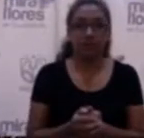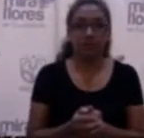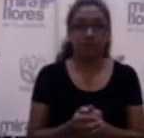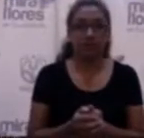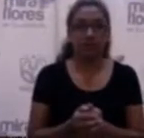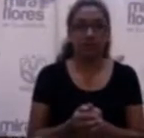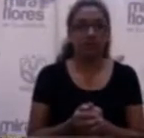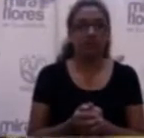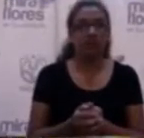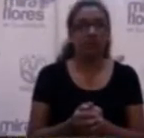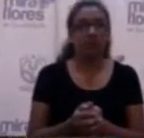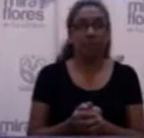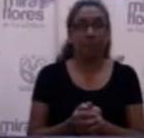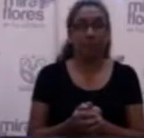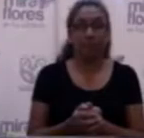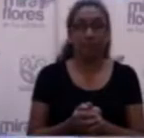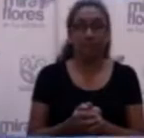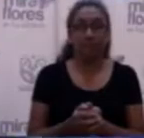Correcto. Bien.